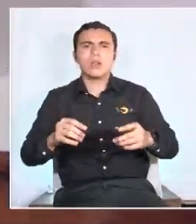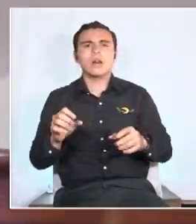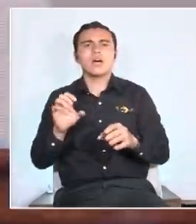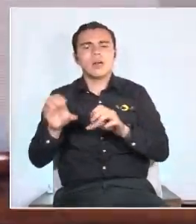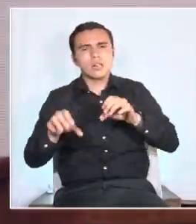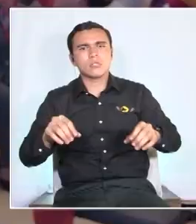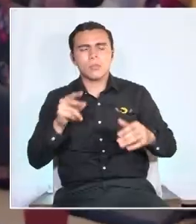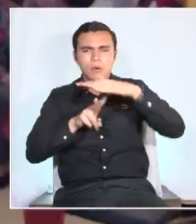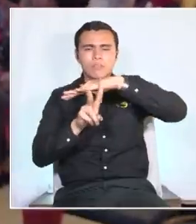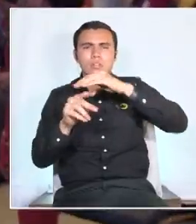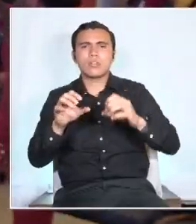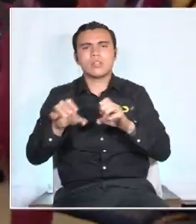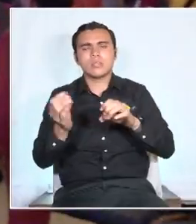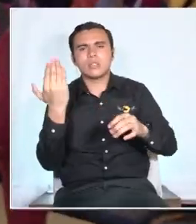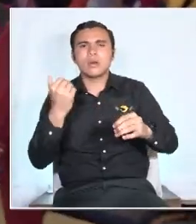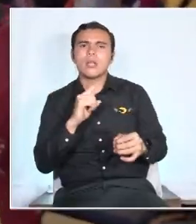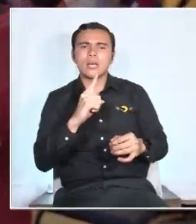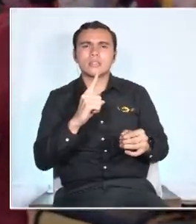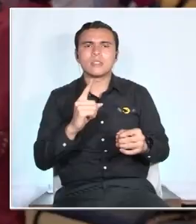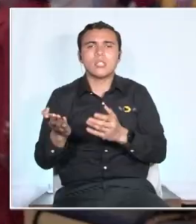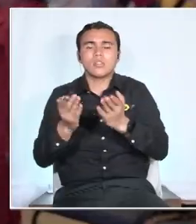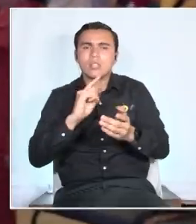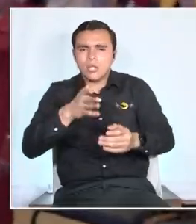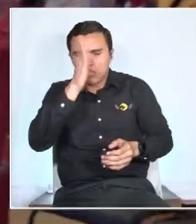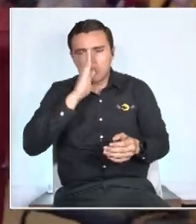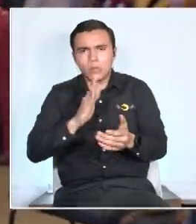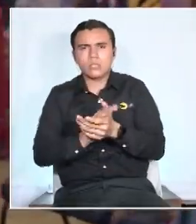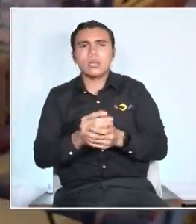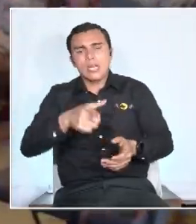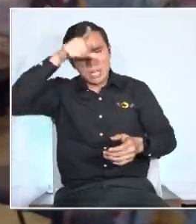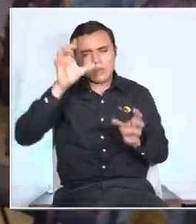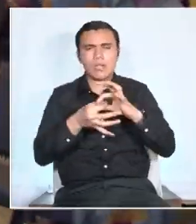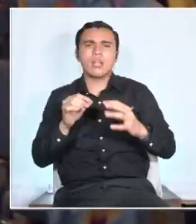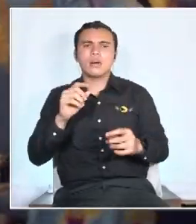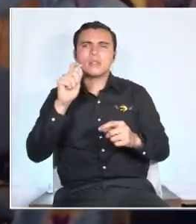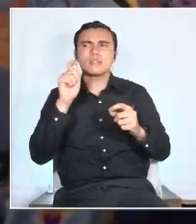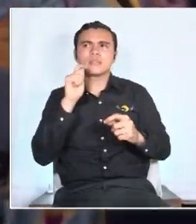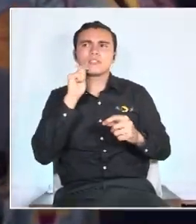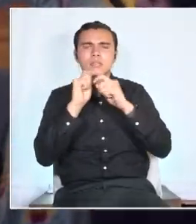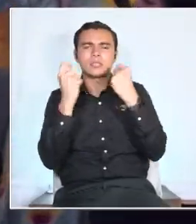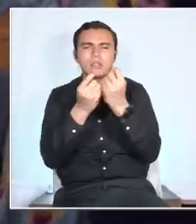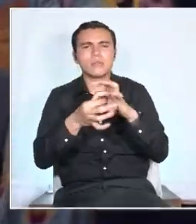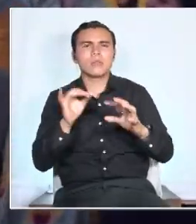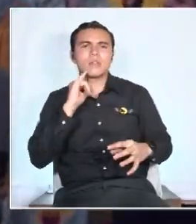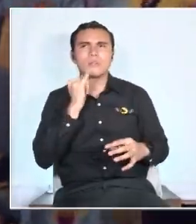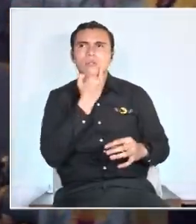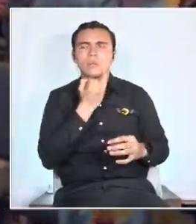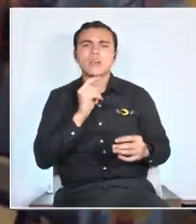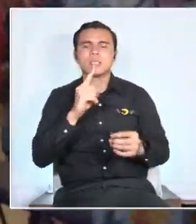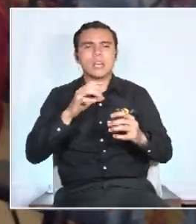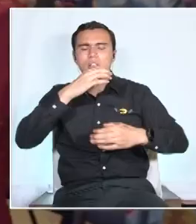profético que hoy hicieron es donde el león de la tribu de Judá está